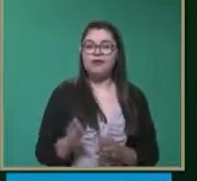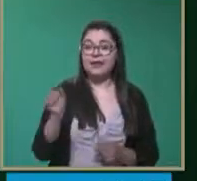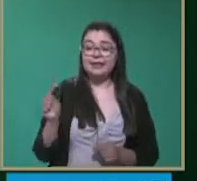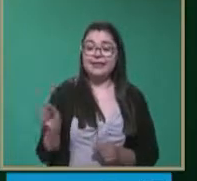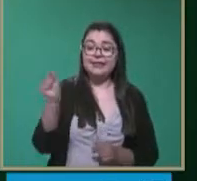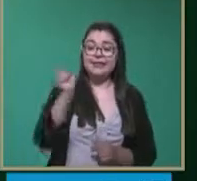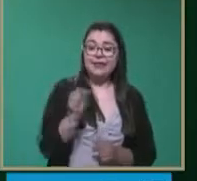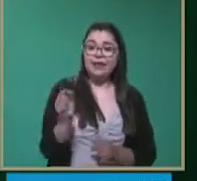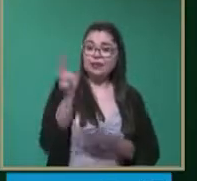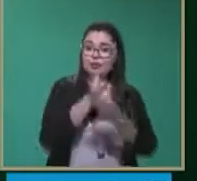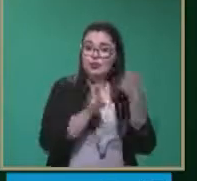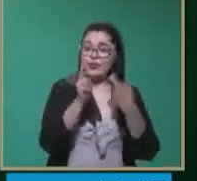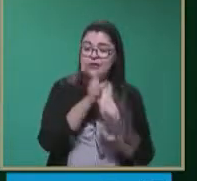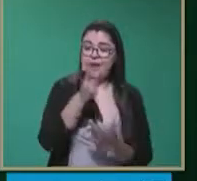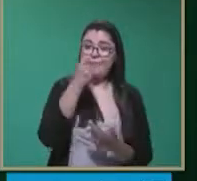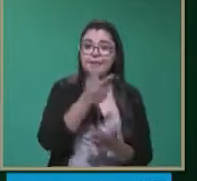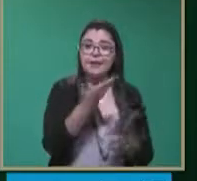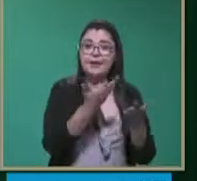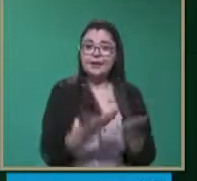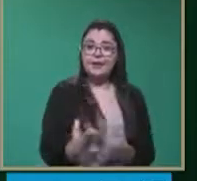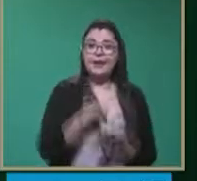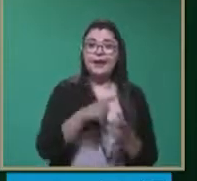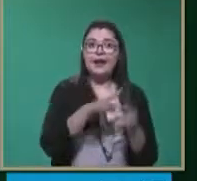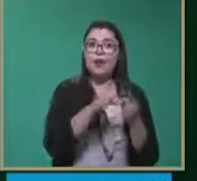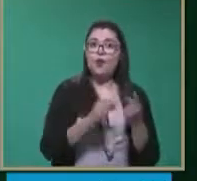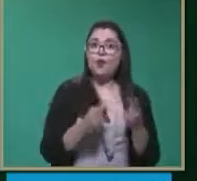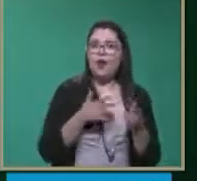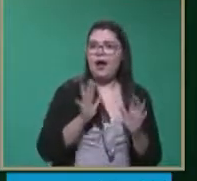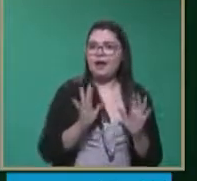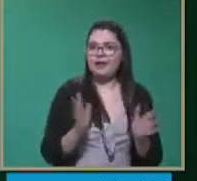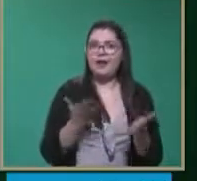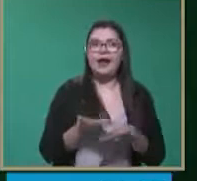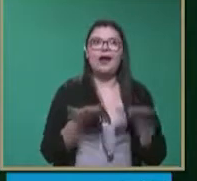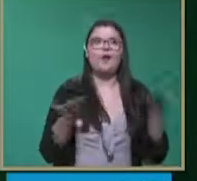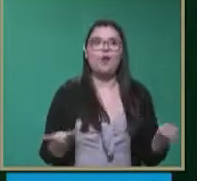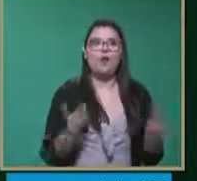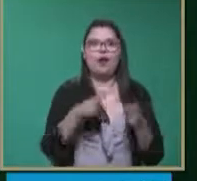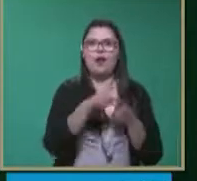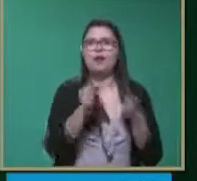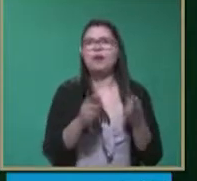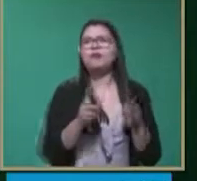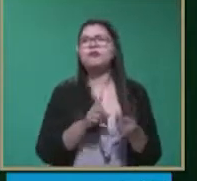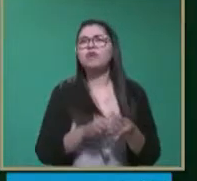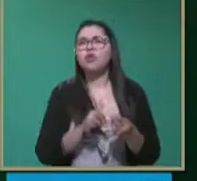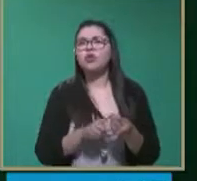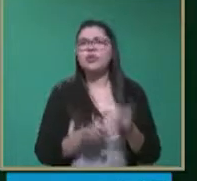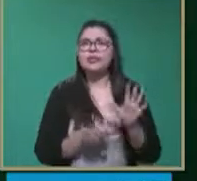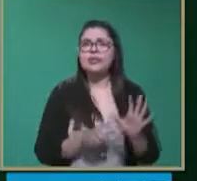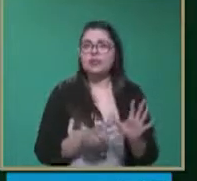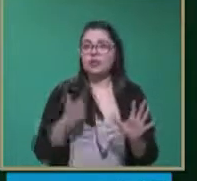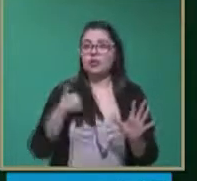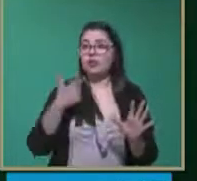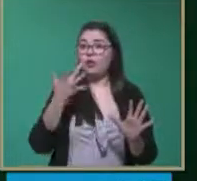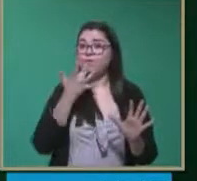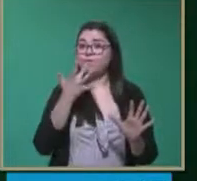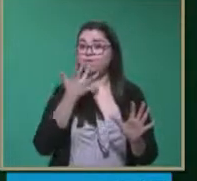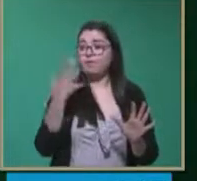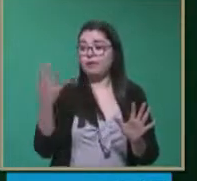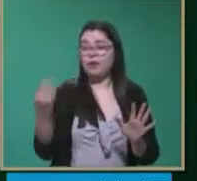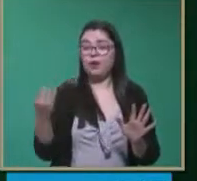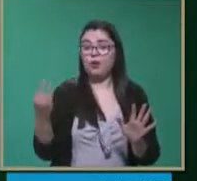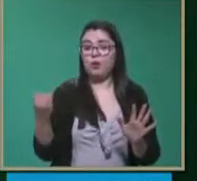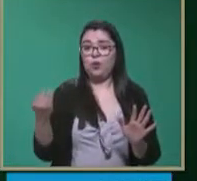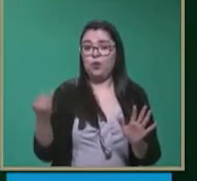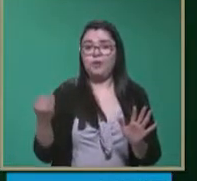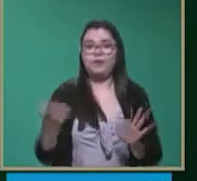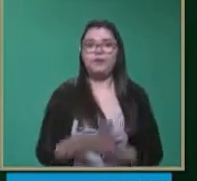llegar a la hoja? Pero ya no está en el 10. ¿Ahora dónde está? Ahora la ranita está en el número 9. Y